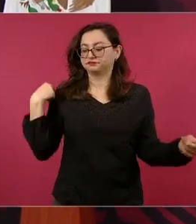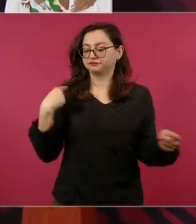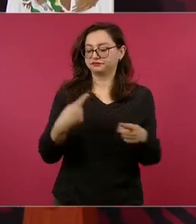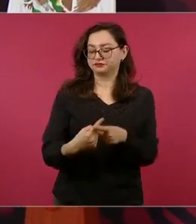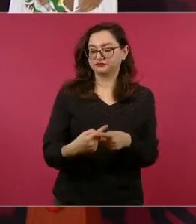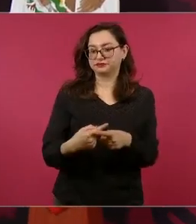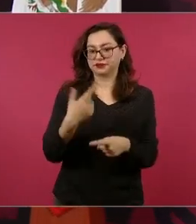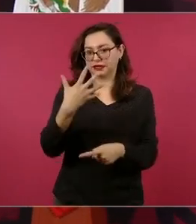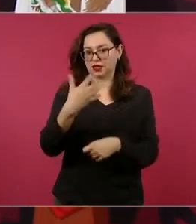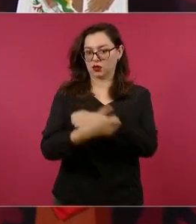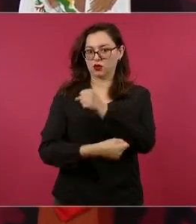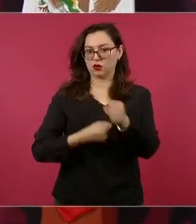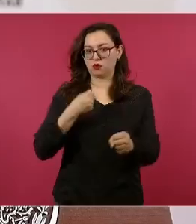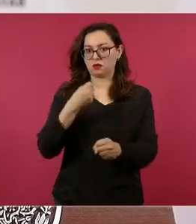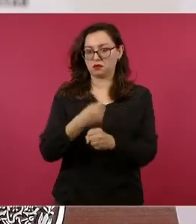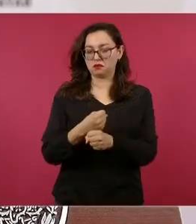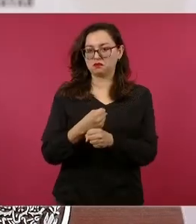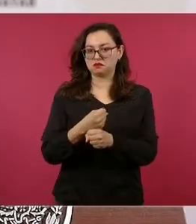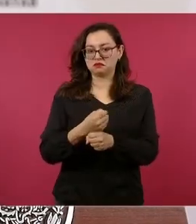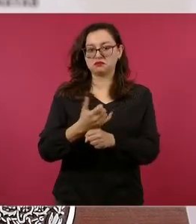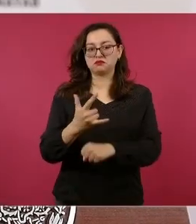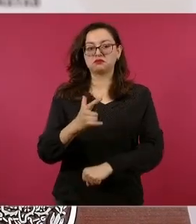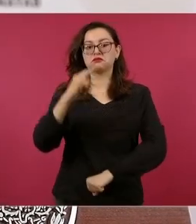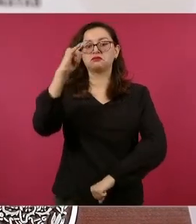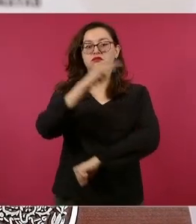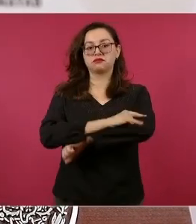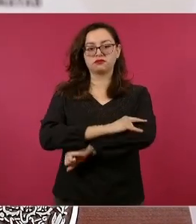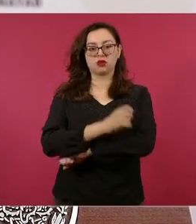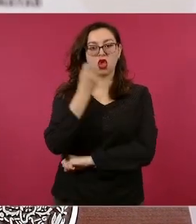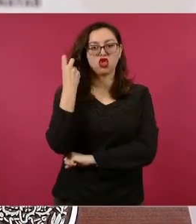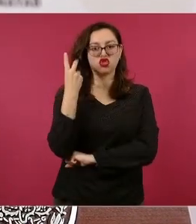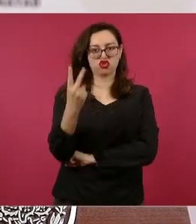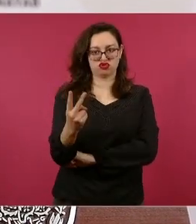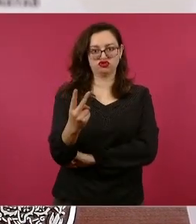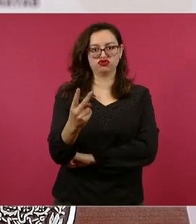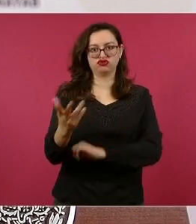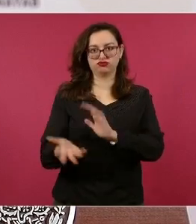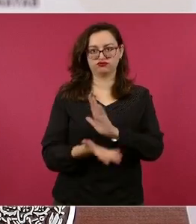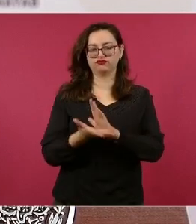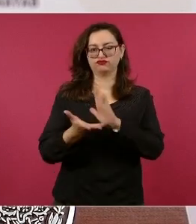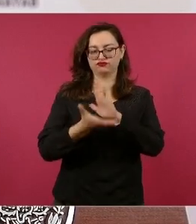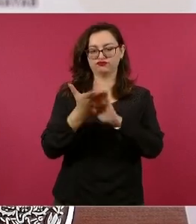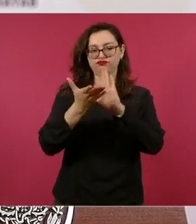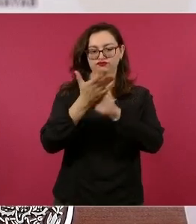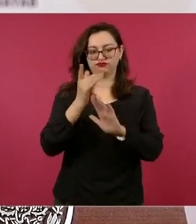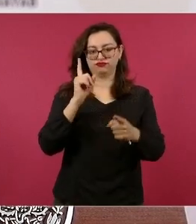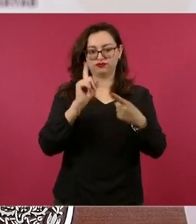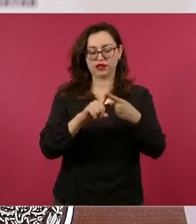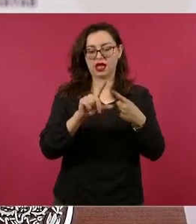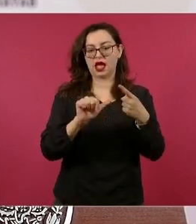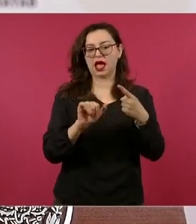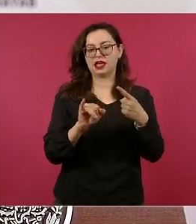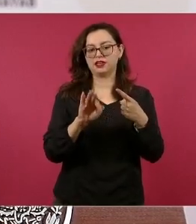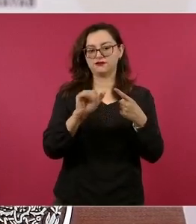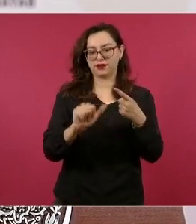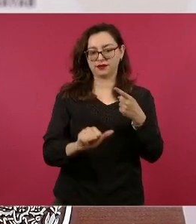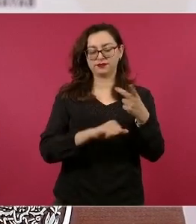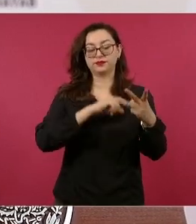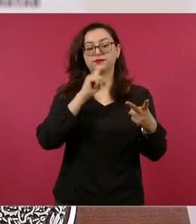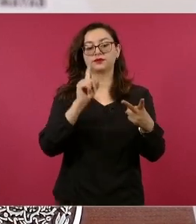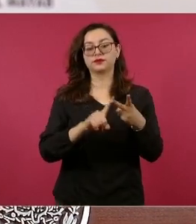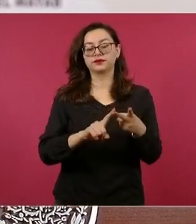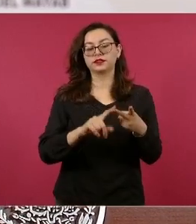construyeron, el aeropuerto Felipe Ángeles y el aeropuerto Felipe Carrillo Puerto,